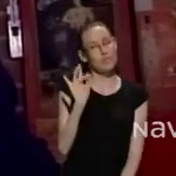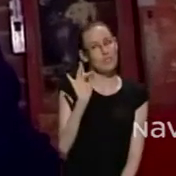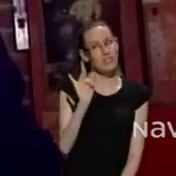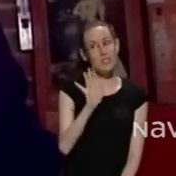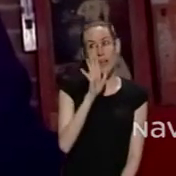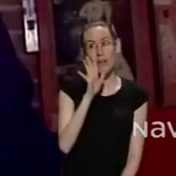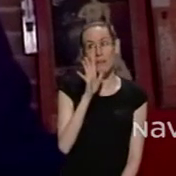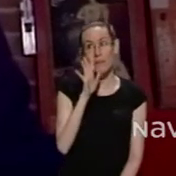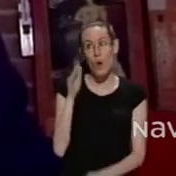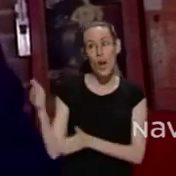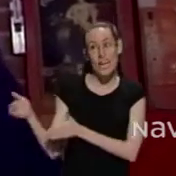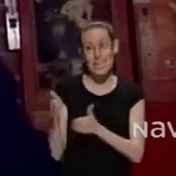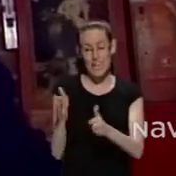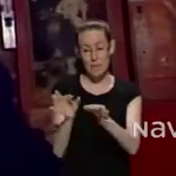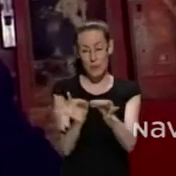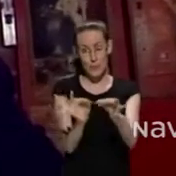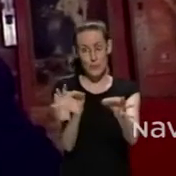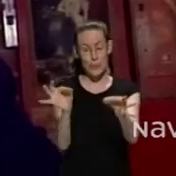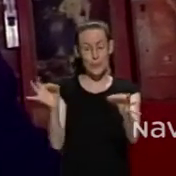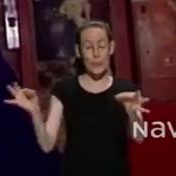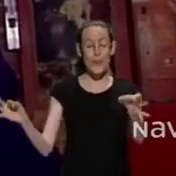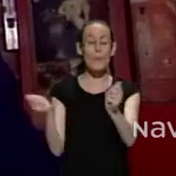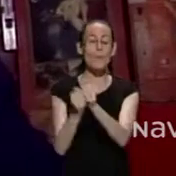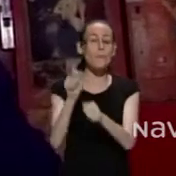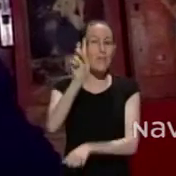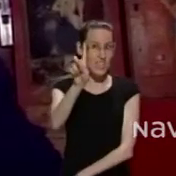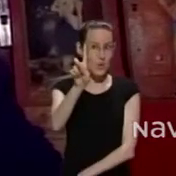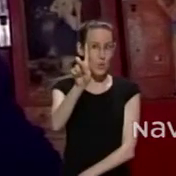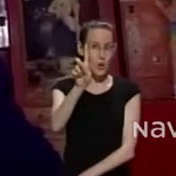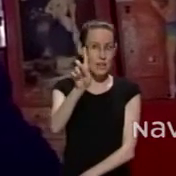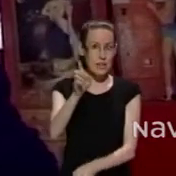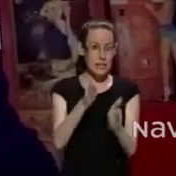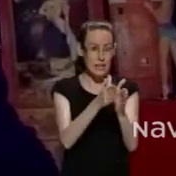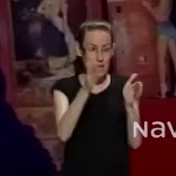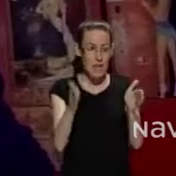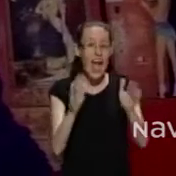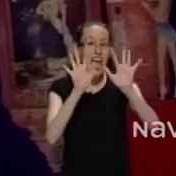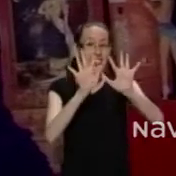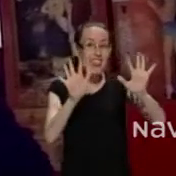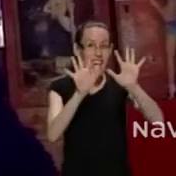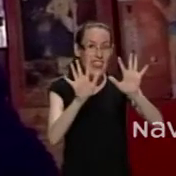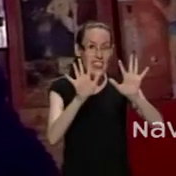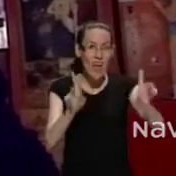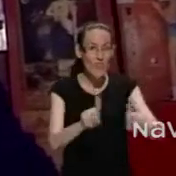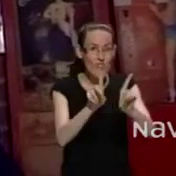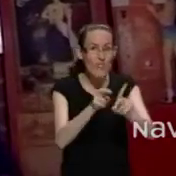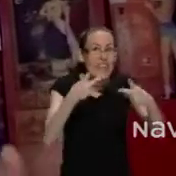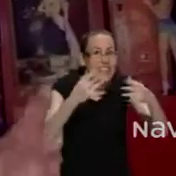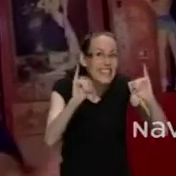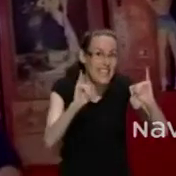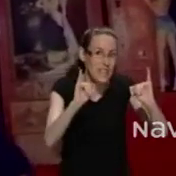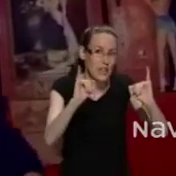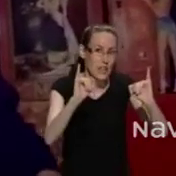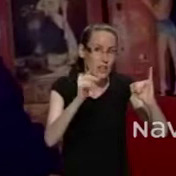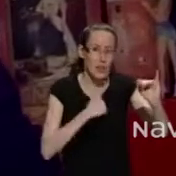son 21 kilómetros, de los cuales 10 no hay absolutamente nada, ni una fuente. Entonces, pues bueno, yo estoy un poco